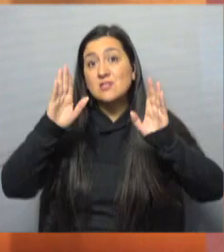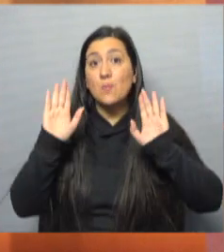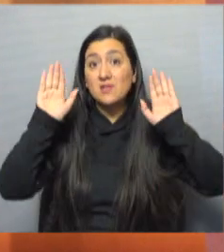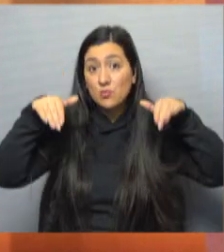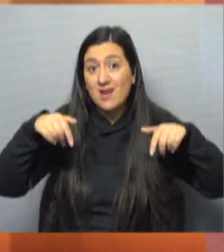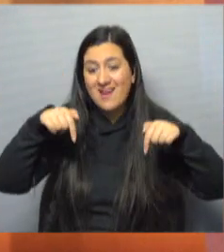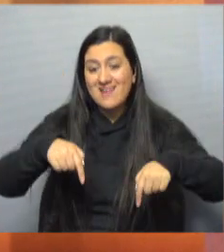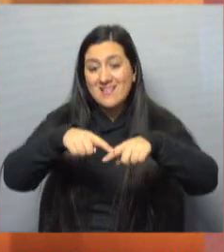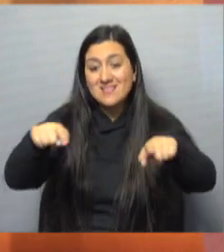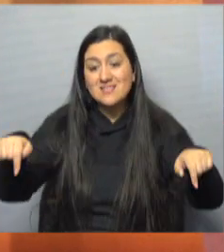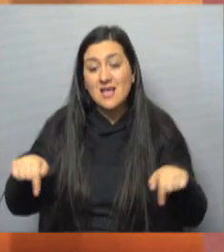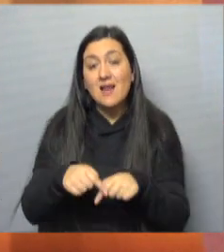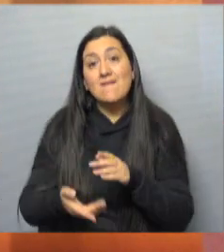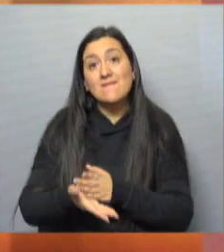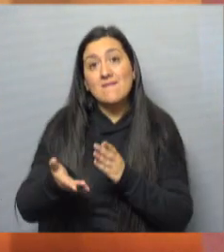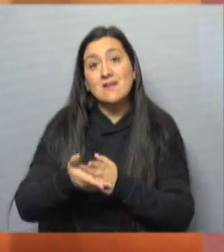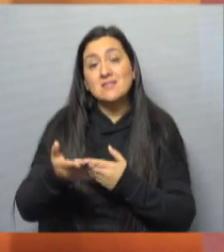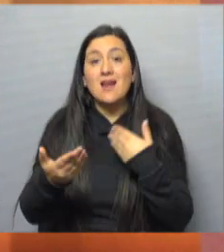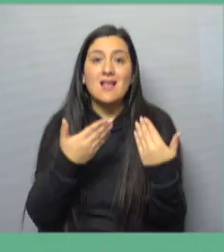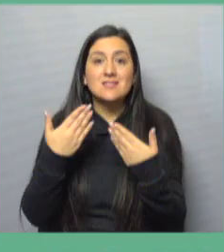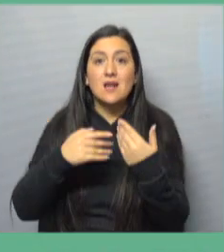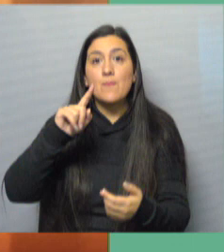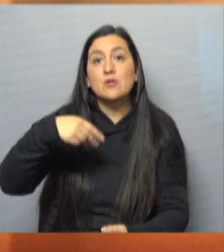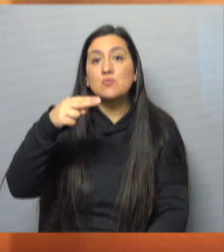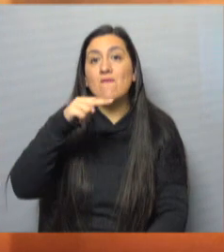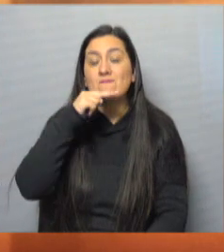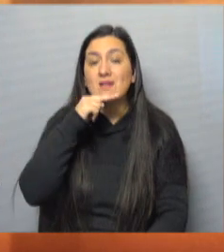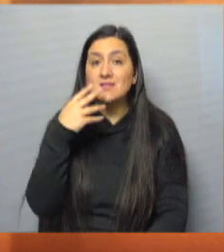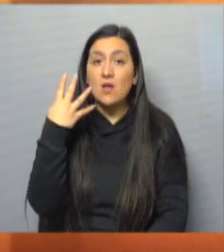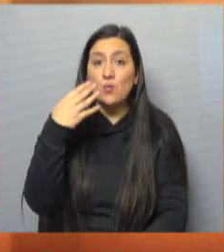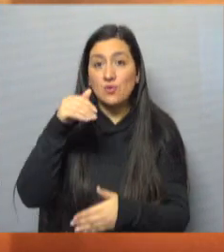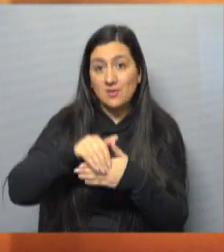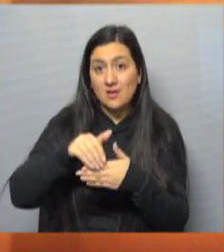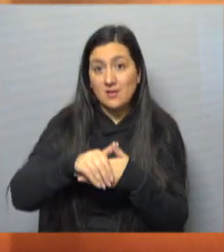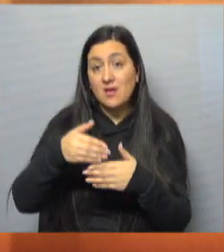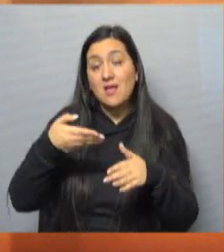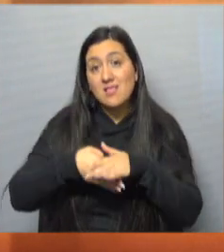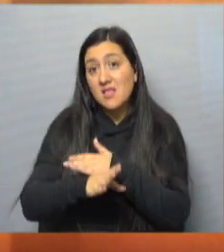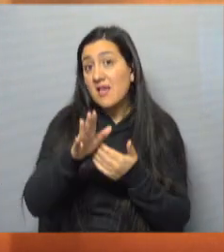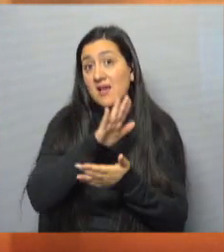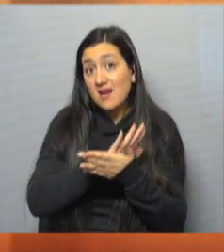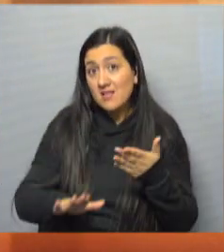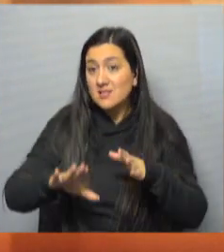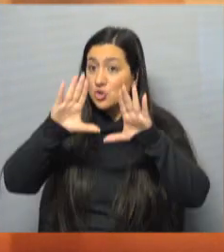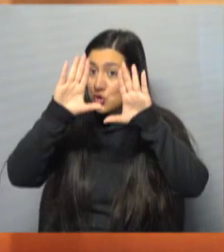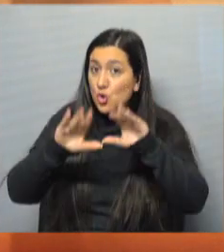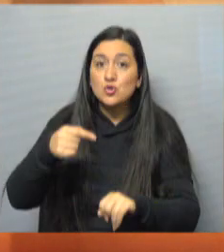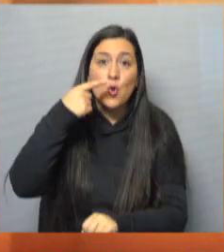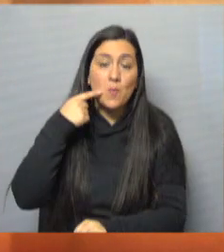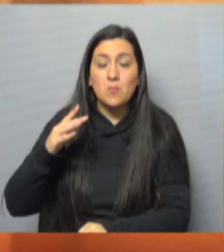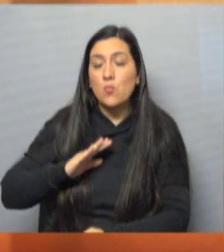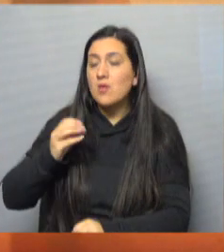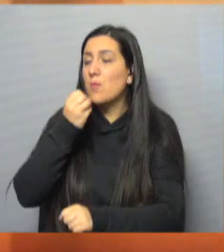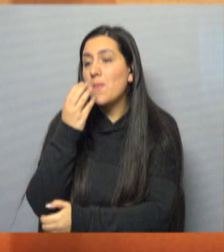sala vamos a realizar la charla el próximo viernes a las 4 de la tarde es de entrada libre todos y todas son bienvenidos